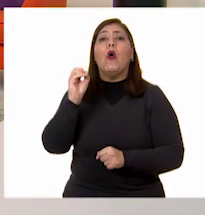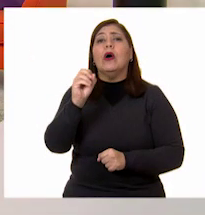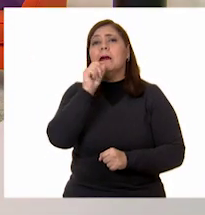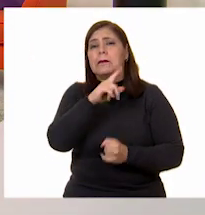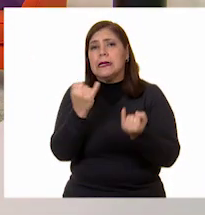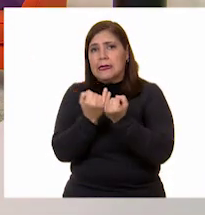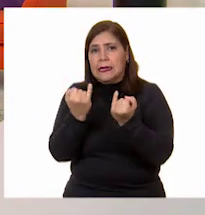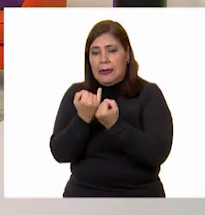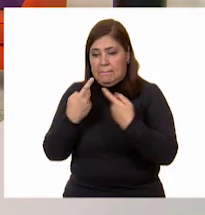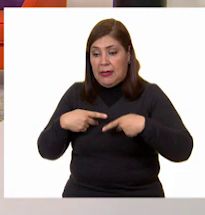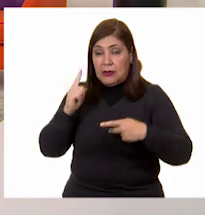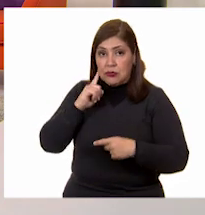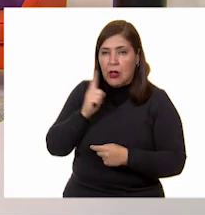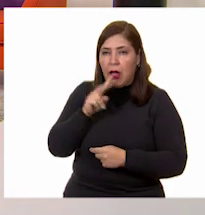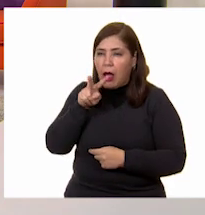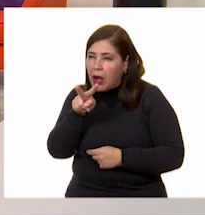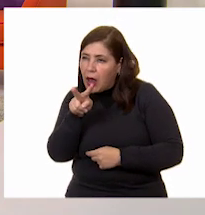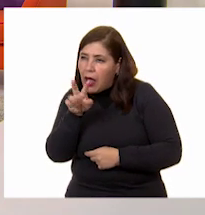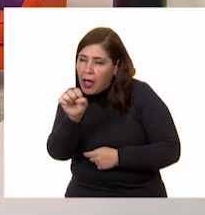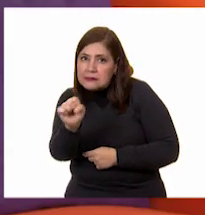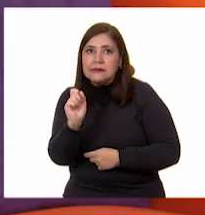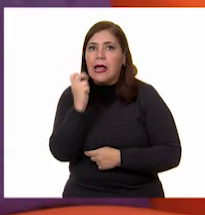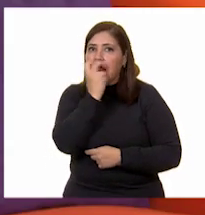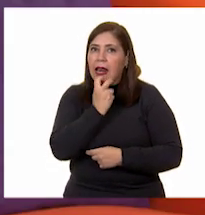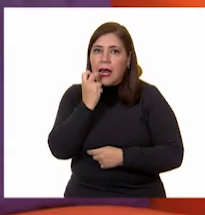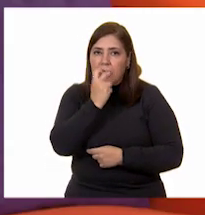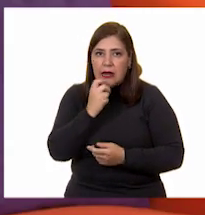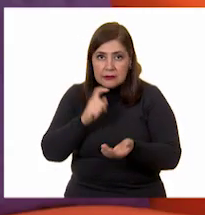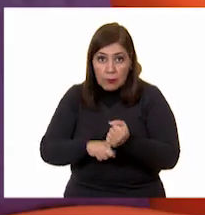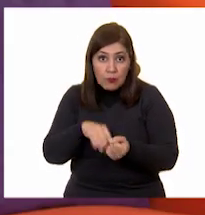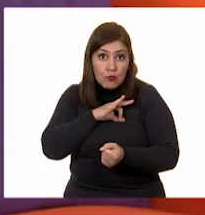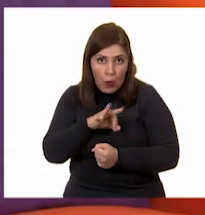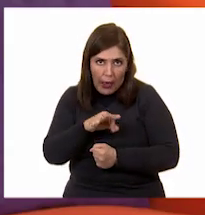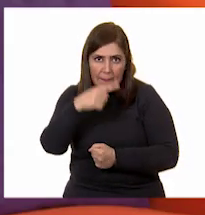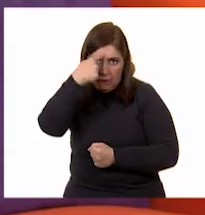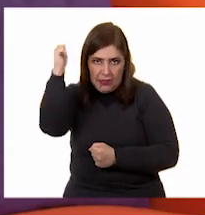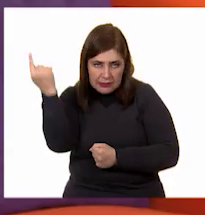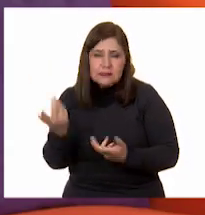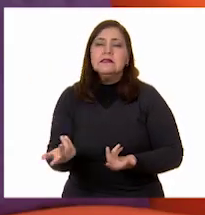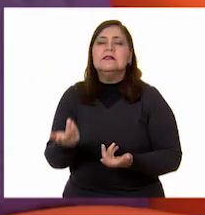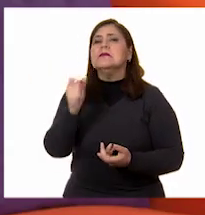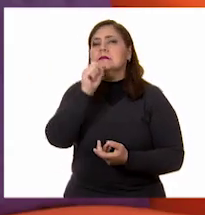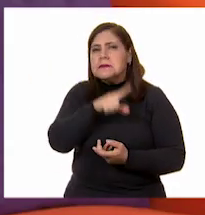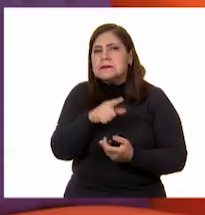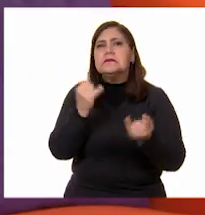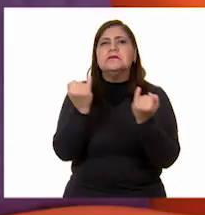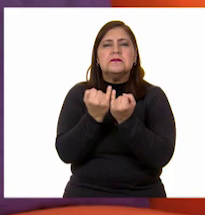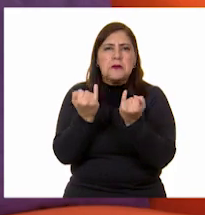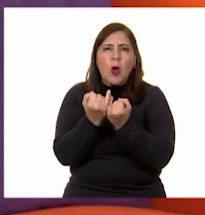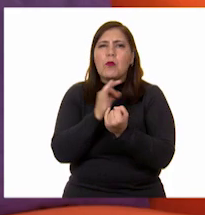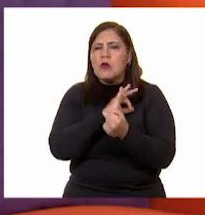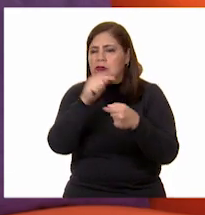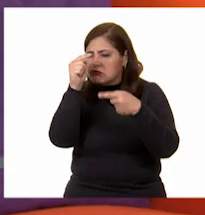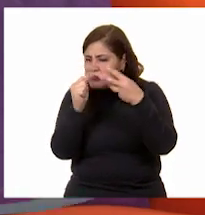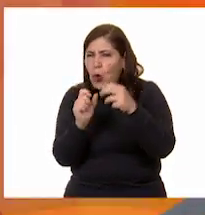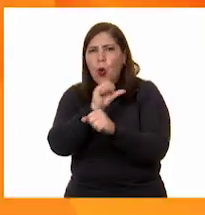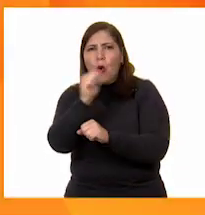sordas que se apoyan en la lectura de labios. Claro. Además de eso, se pueden llevar a cabo las siguientes